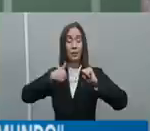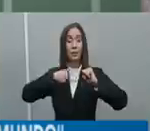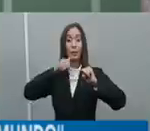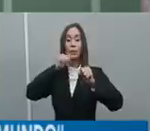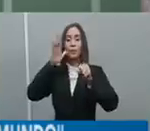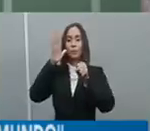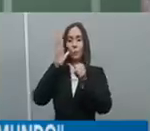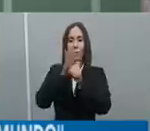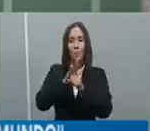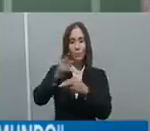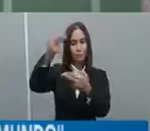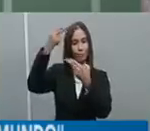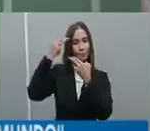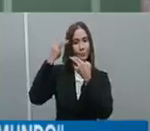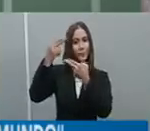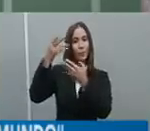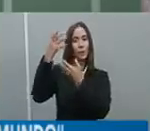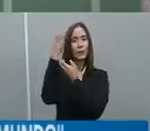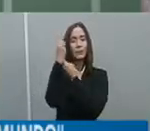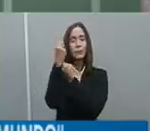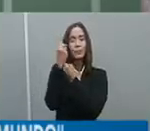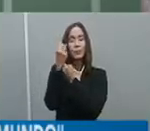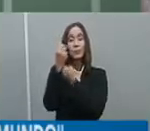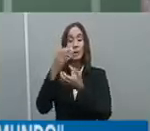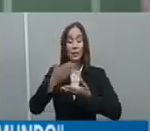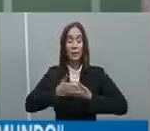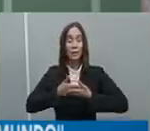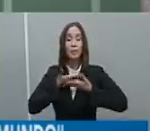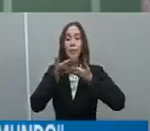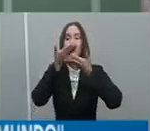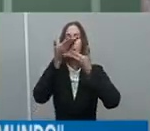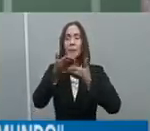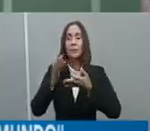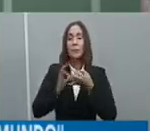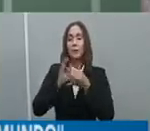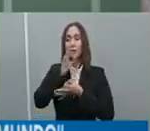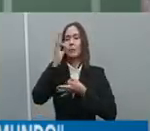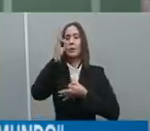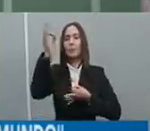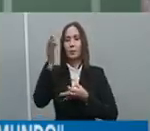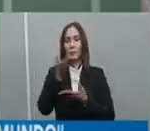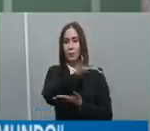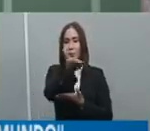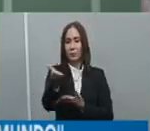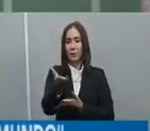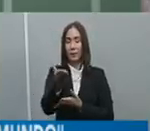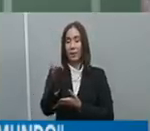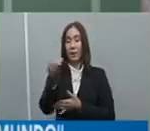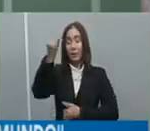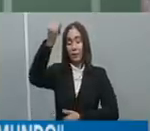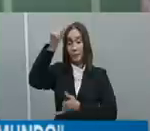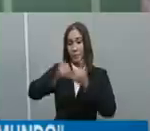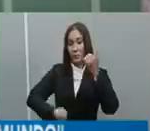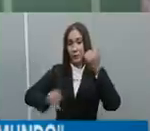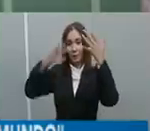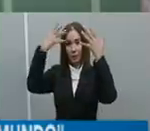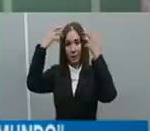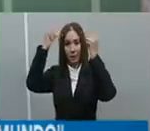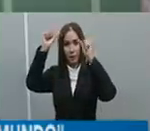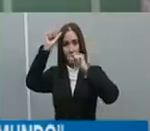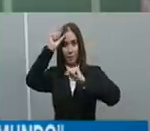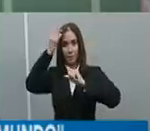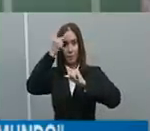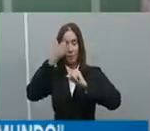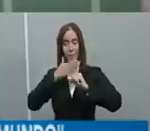su confianza sirviéndolos en cuerpo y en alma hasta el último día de mi mandato. Confiamos en que